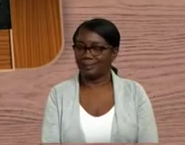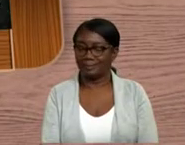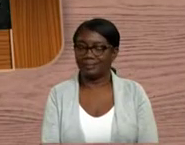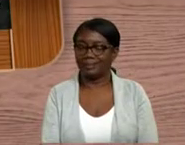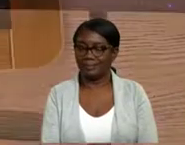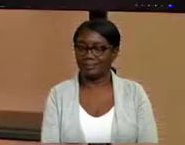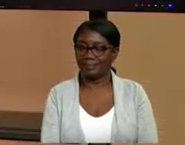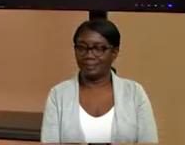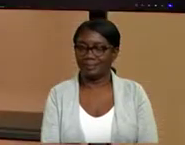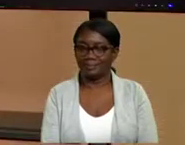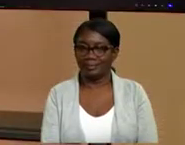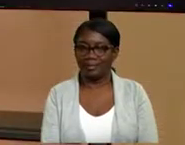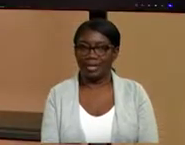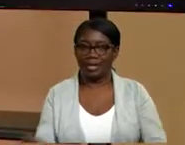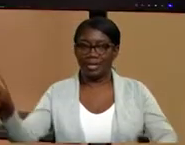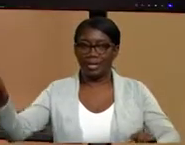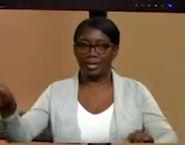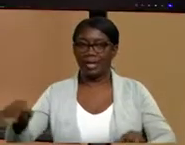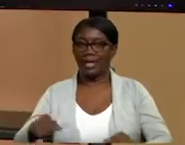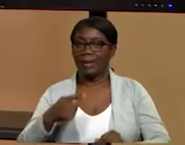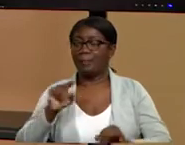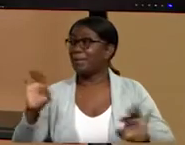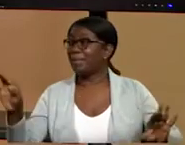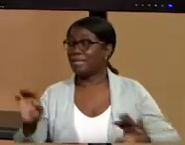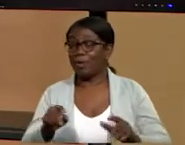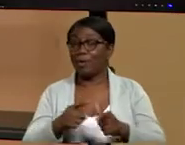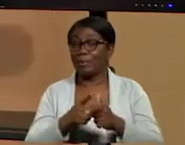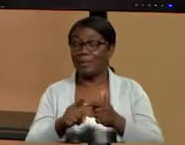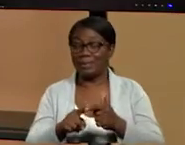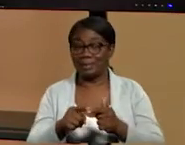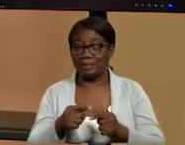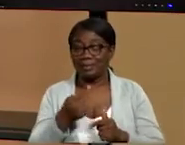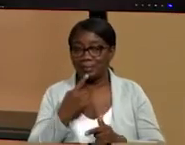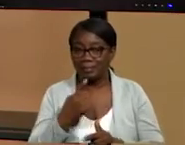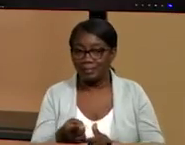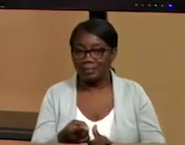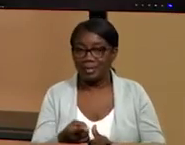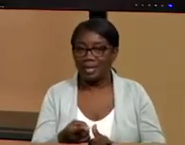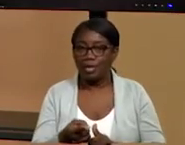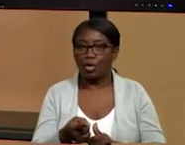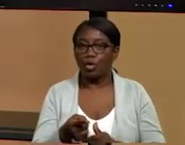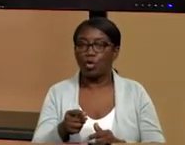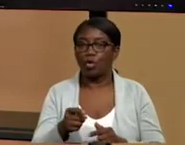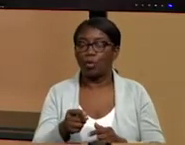Seguimos con los componentes electromecánicos. Aquí ustedes